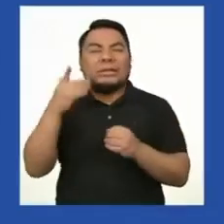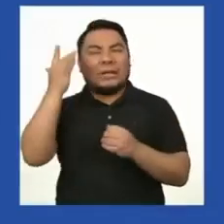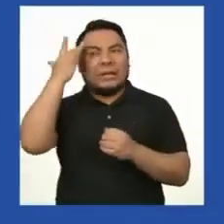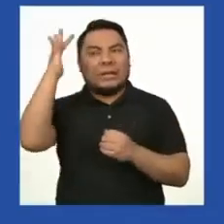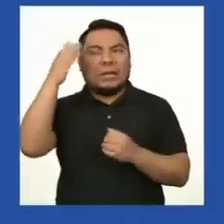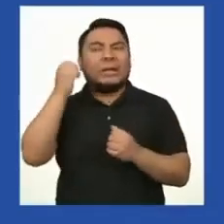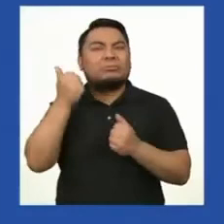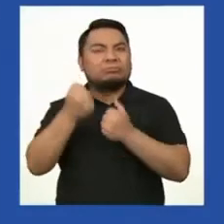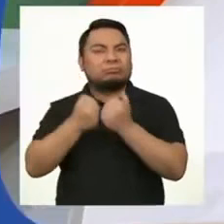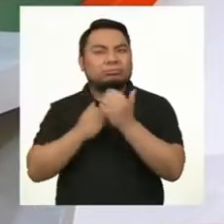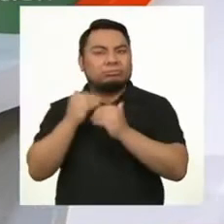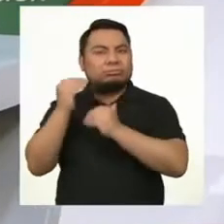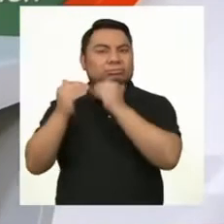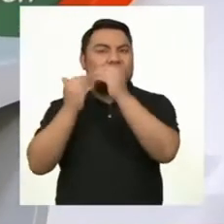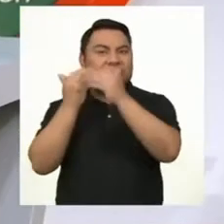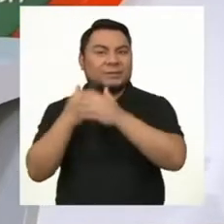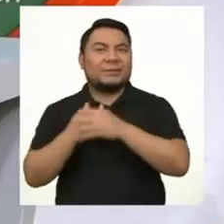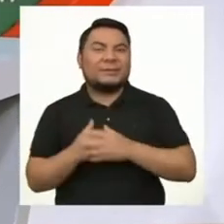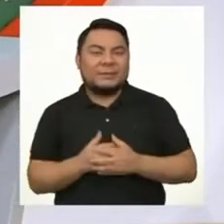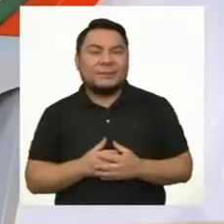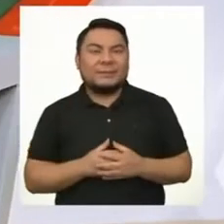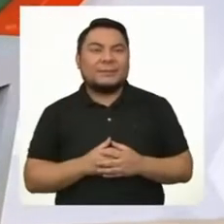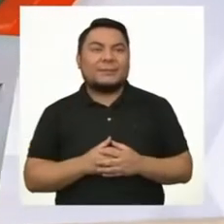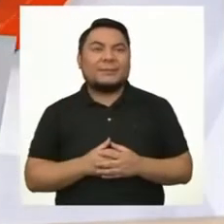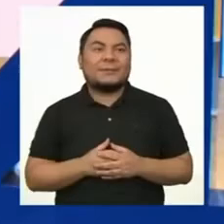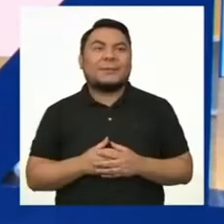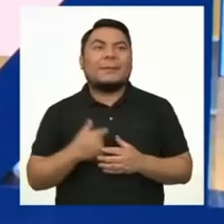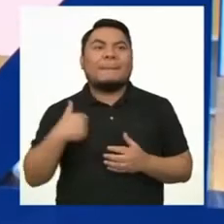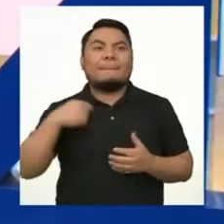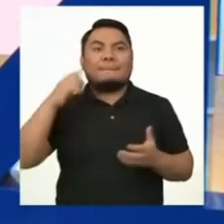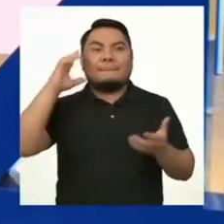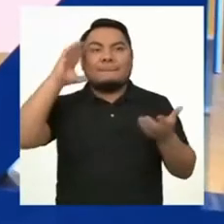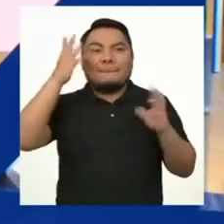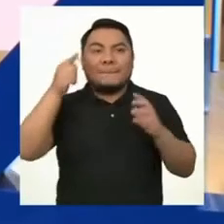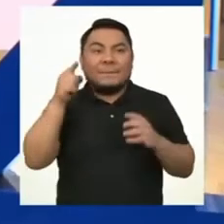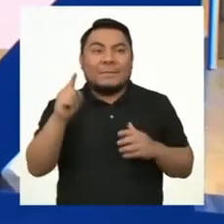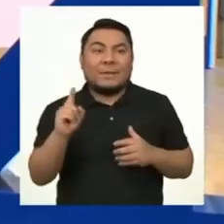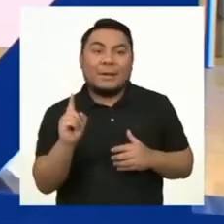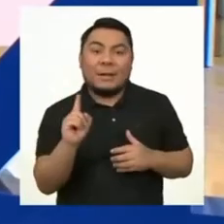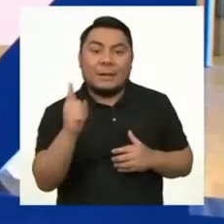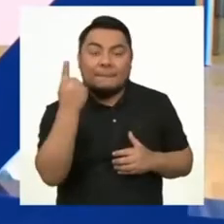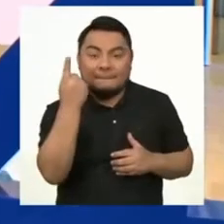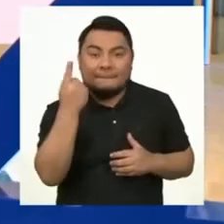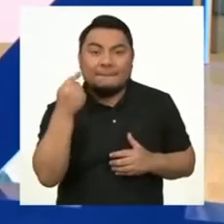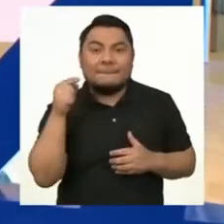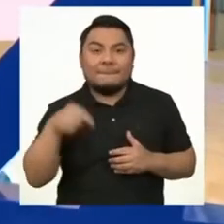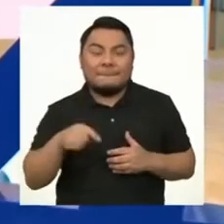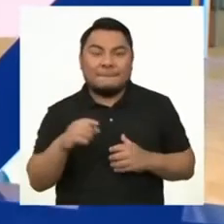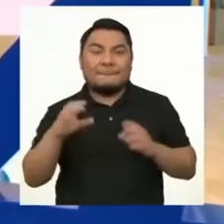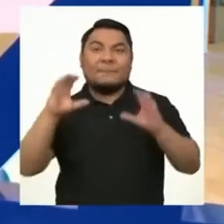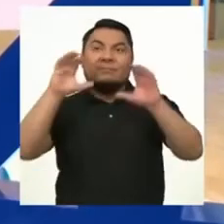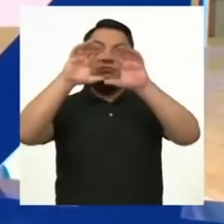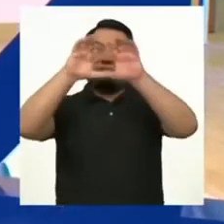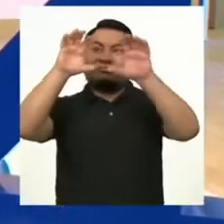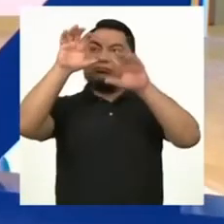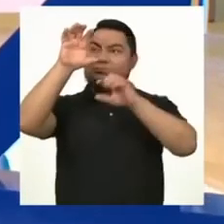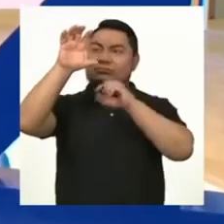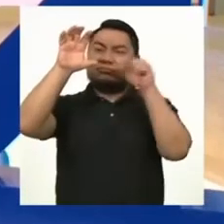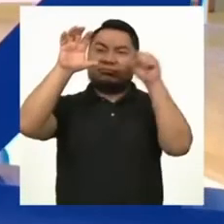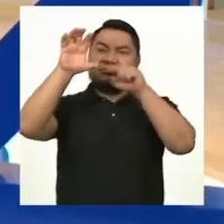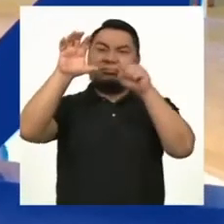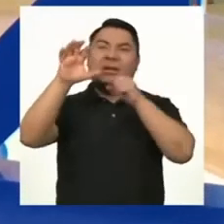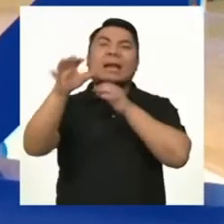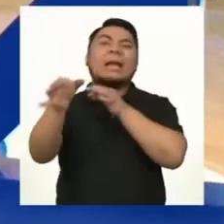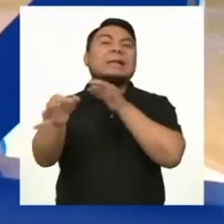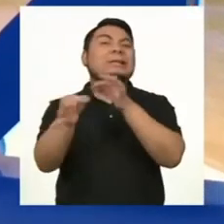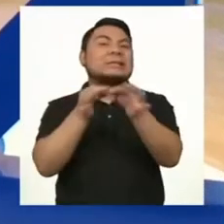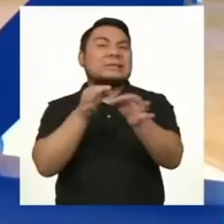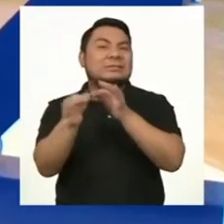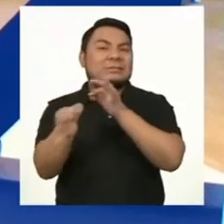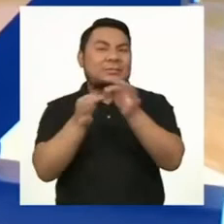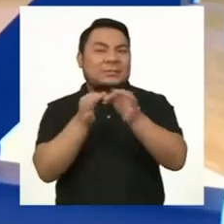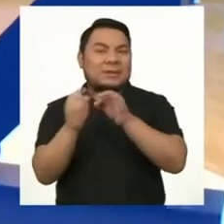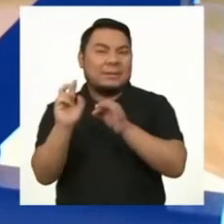desarrollada. Me parece que este primer bloque es como una introducción. Y hablando